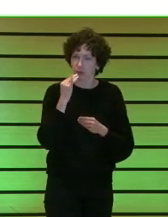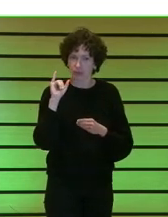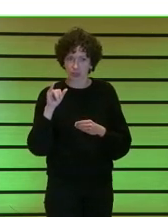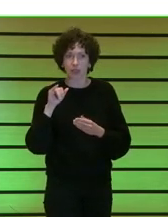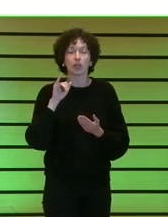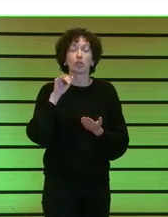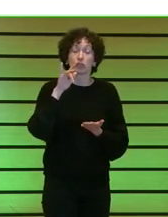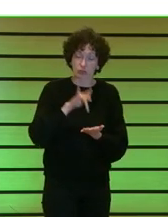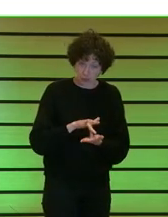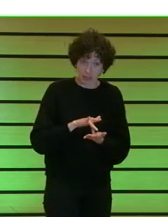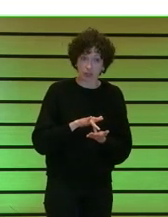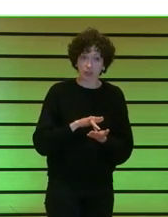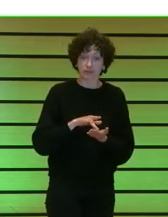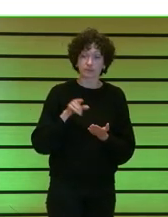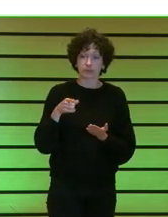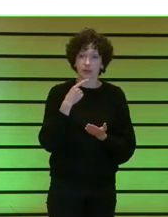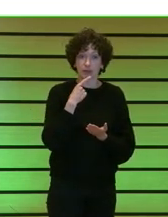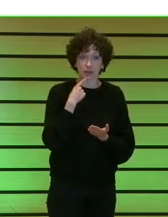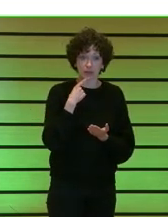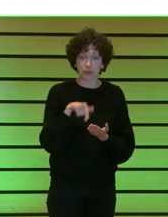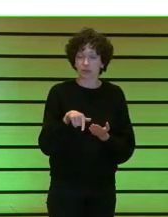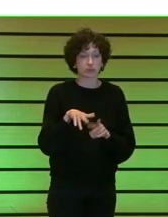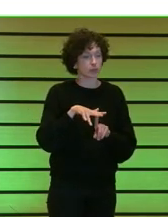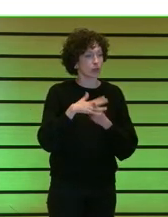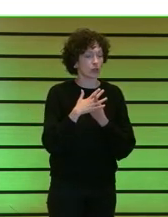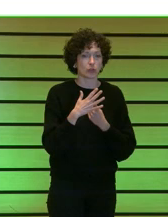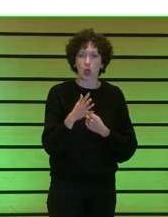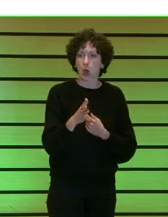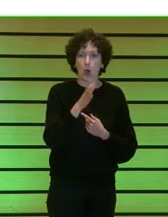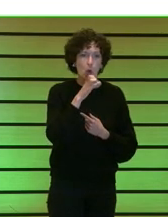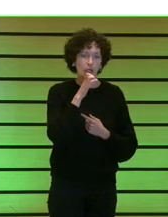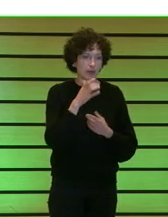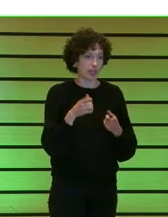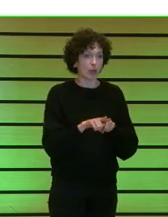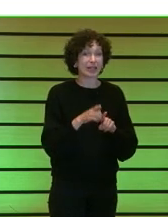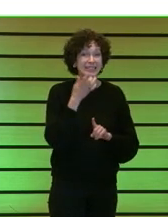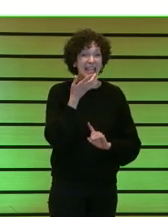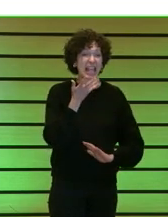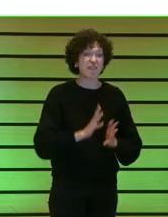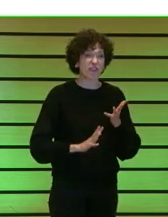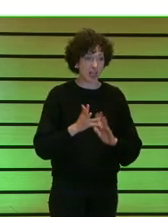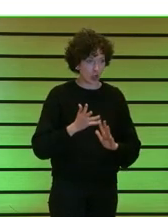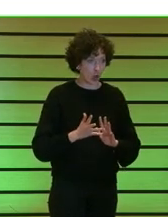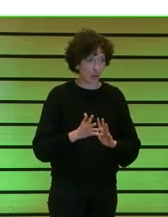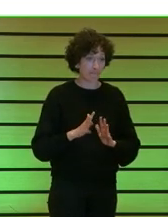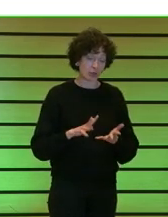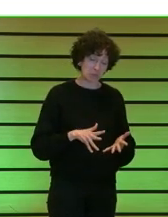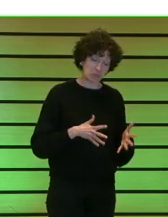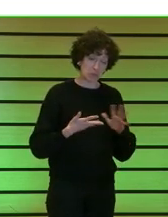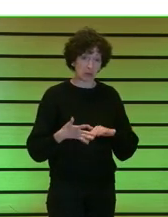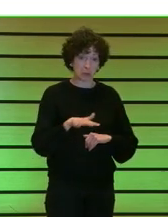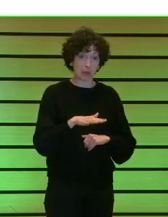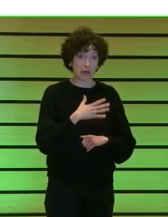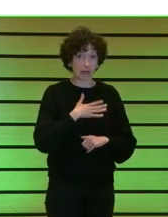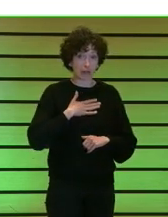en ese mismo artículo lo describían como el infierno no y de hecho pues hacer del infierno un lugar más agradable la humanización